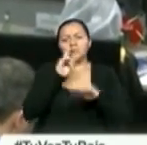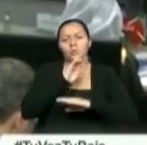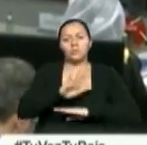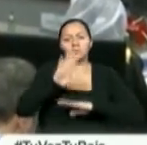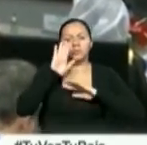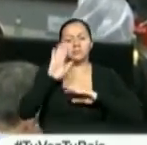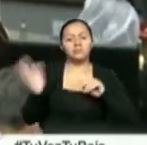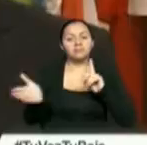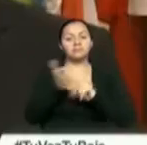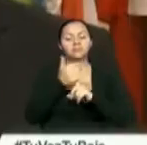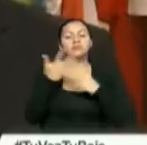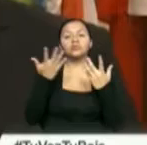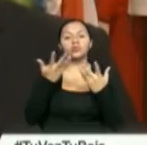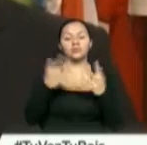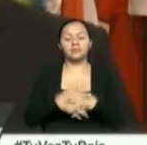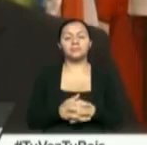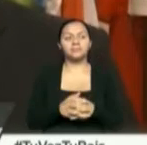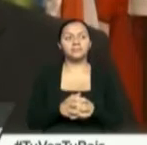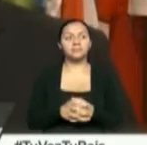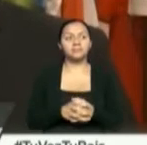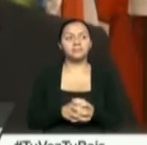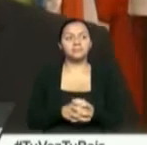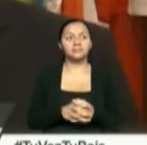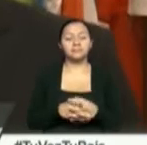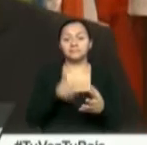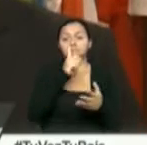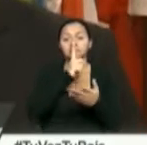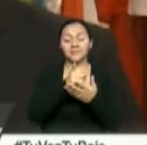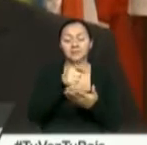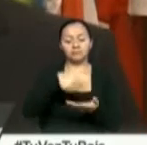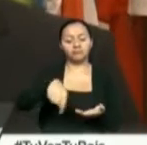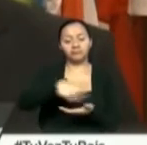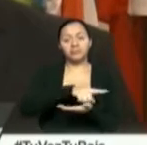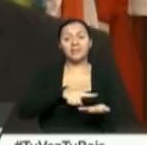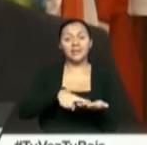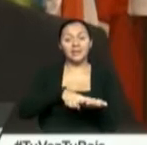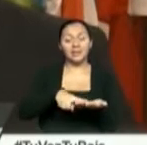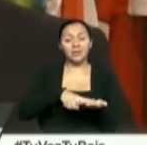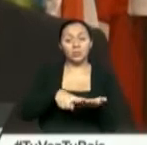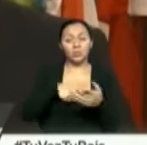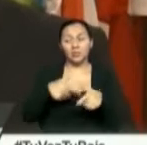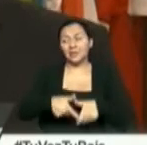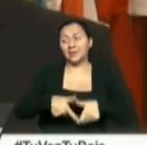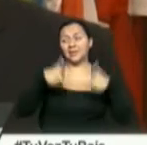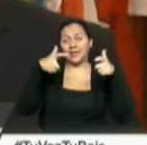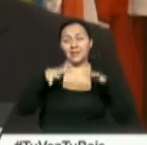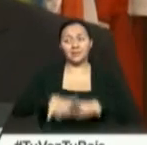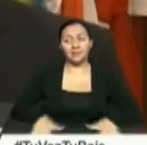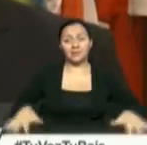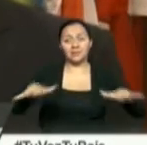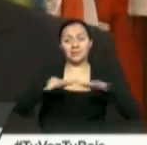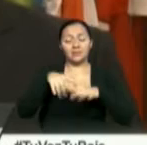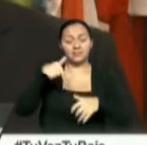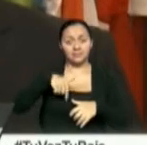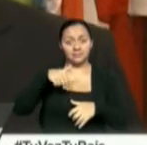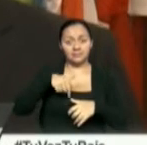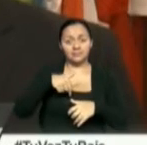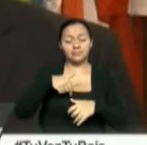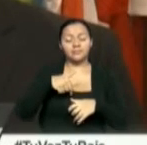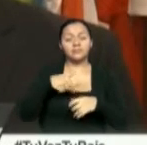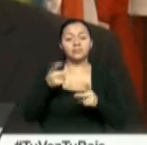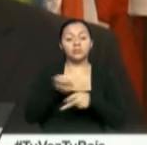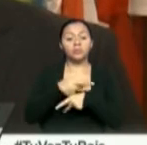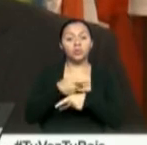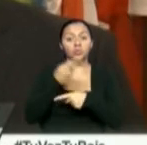durante la cita y realmente además en la reunión la reunión más grande de la historia de países